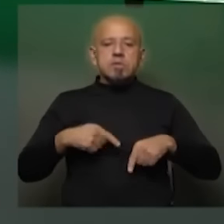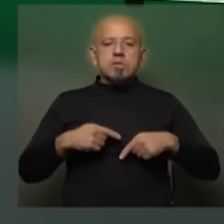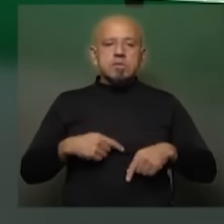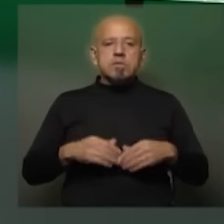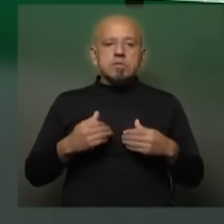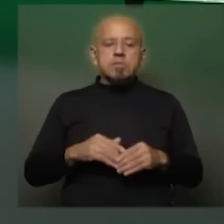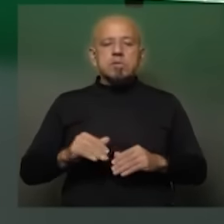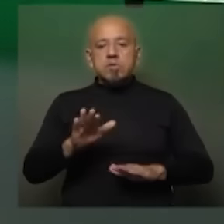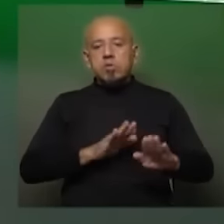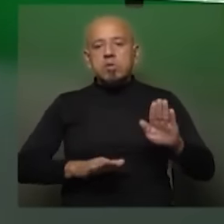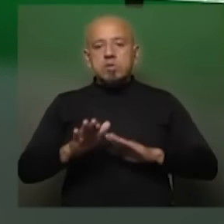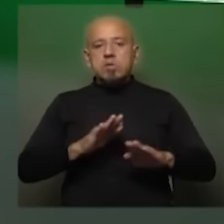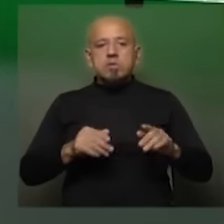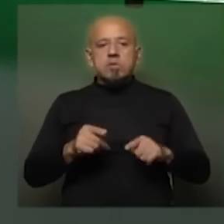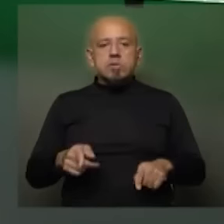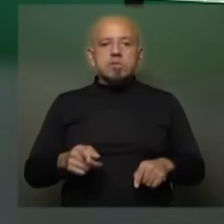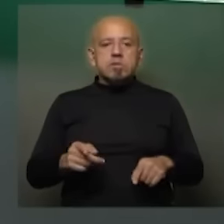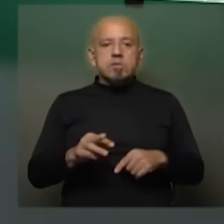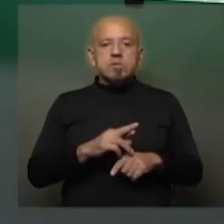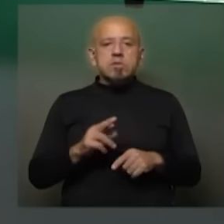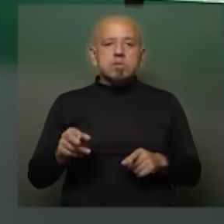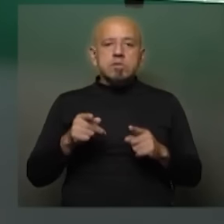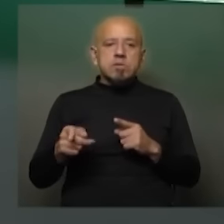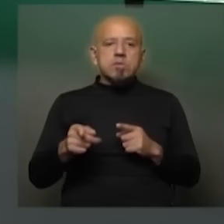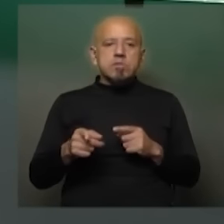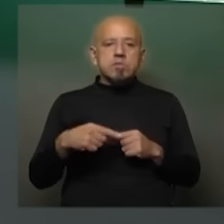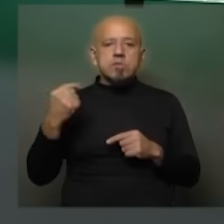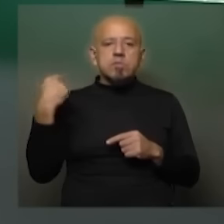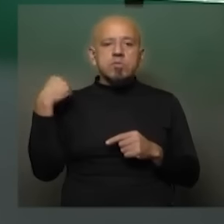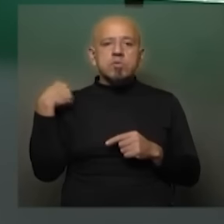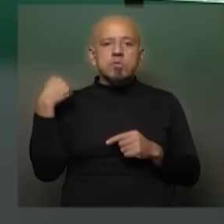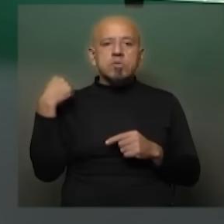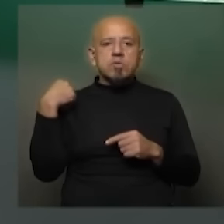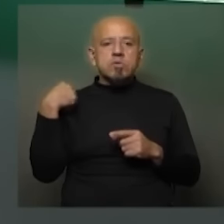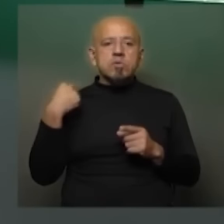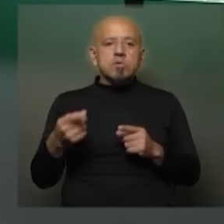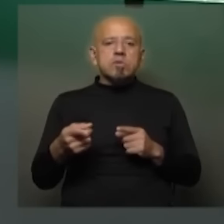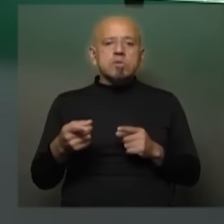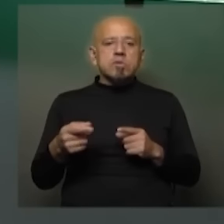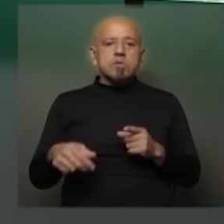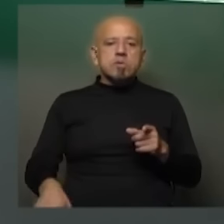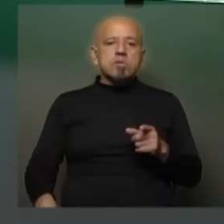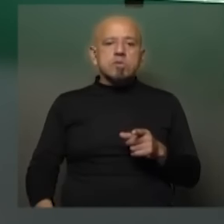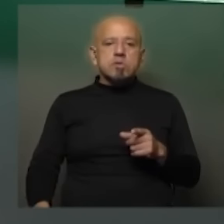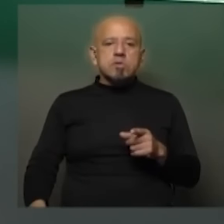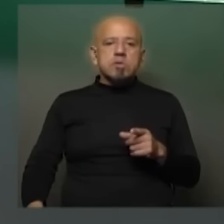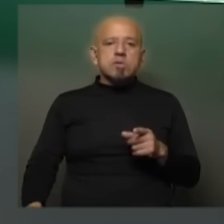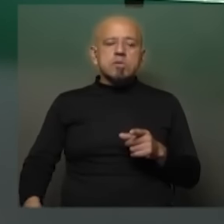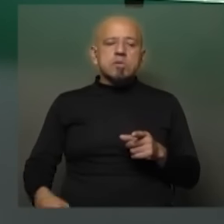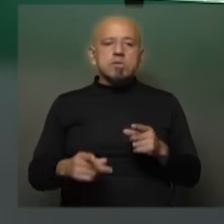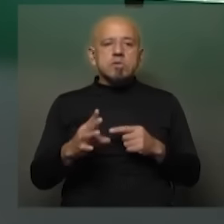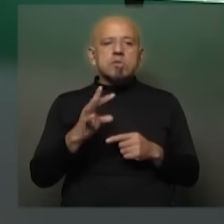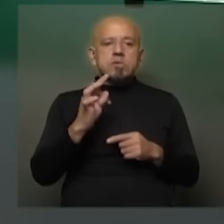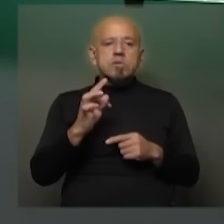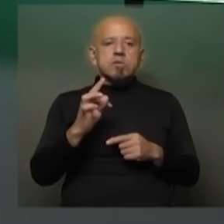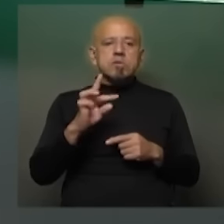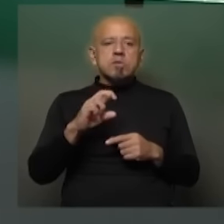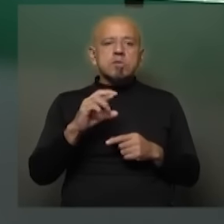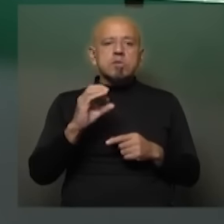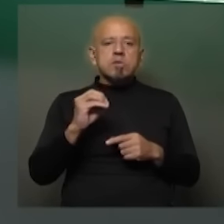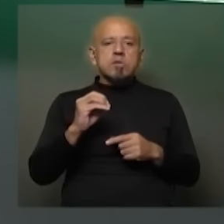reparar lo que sucedió recientemente en la Rambla de Pocitos, más precisamente a la altura de Trouville, donde durante